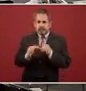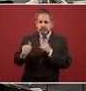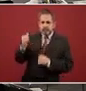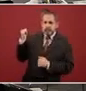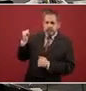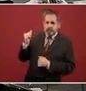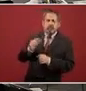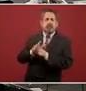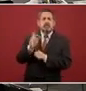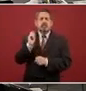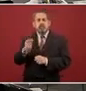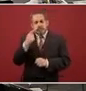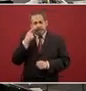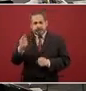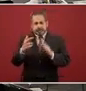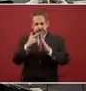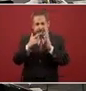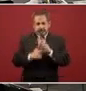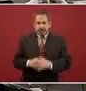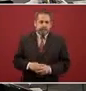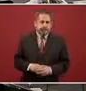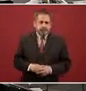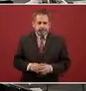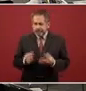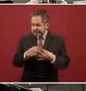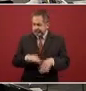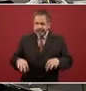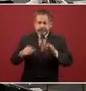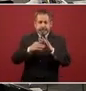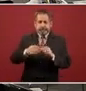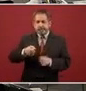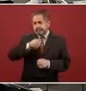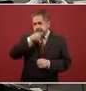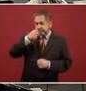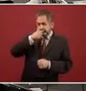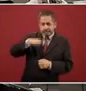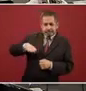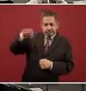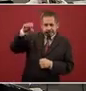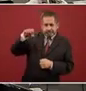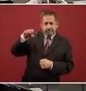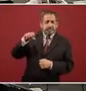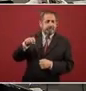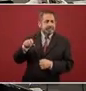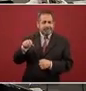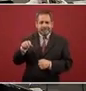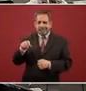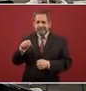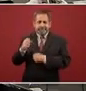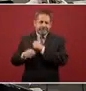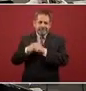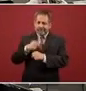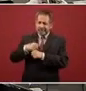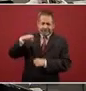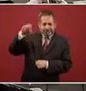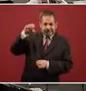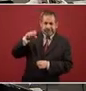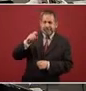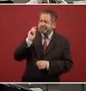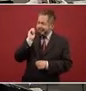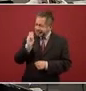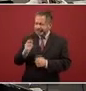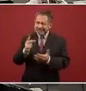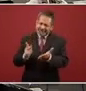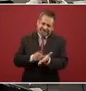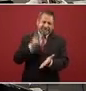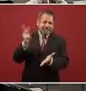estas intervenciones. Énfasis importante en personas adultas mayores. Hemos dicho una y otra vez que las personas adultas